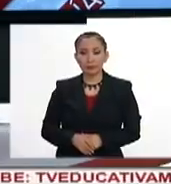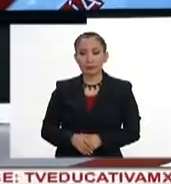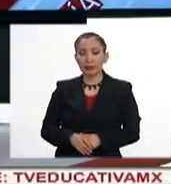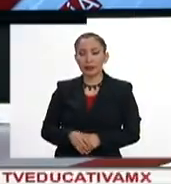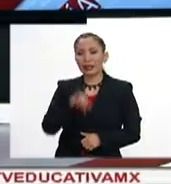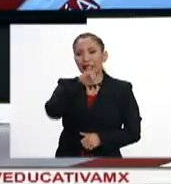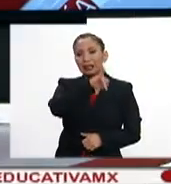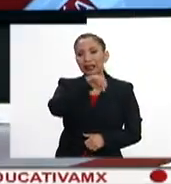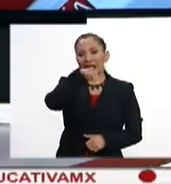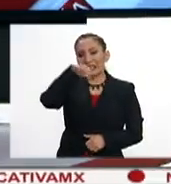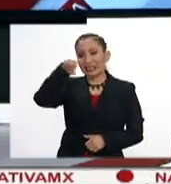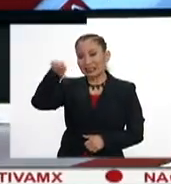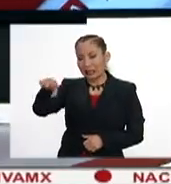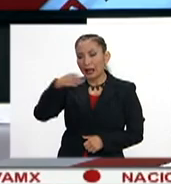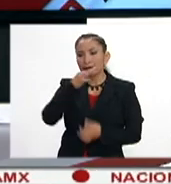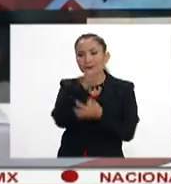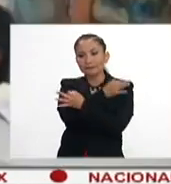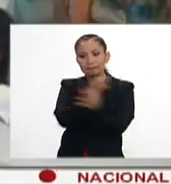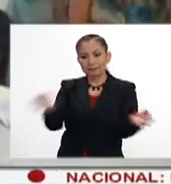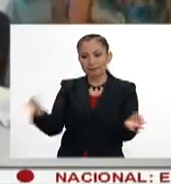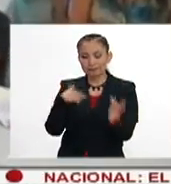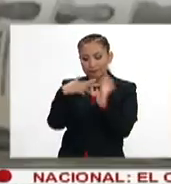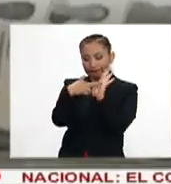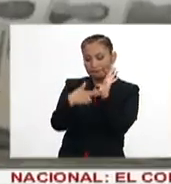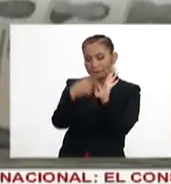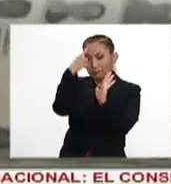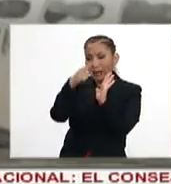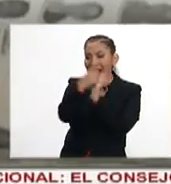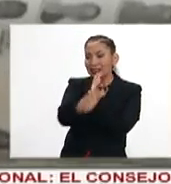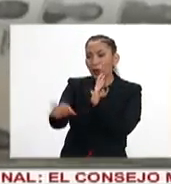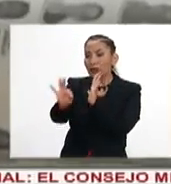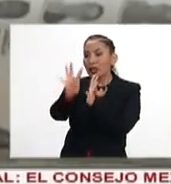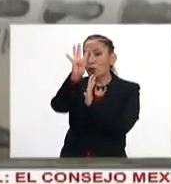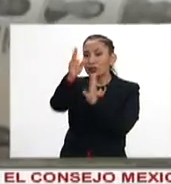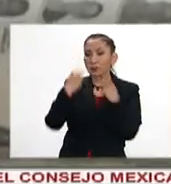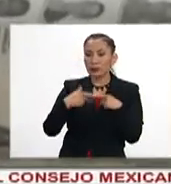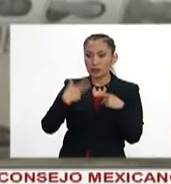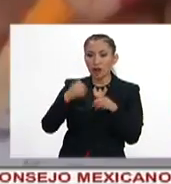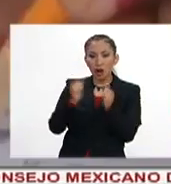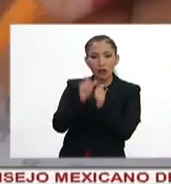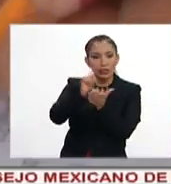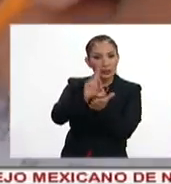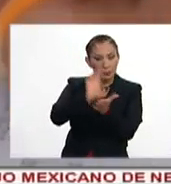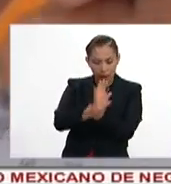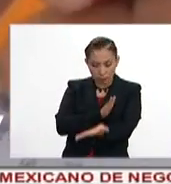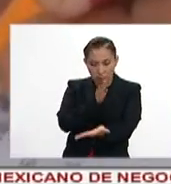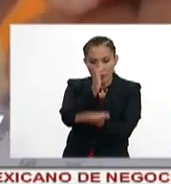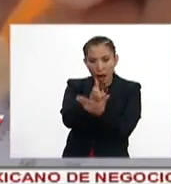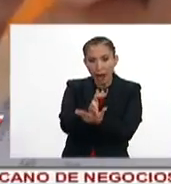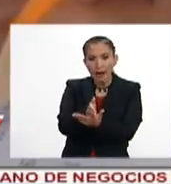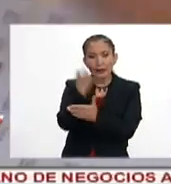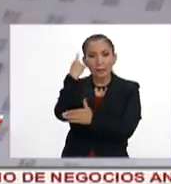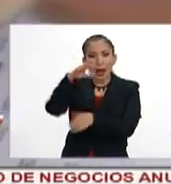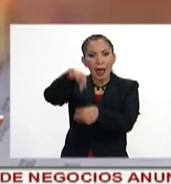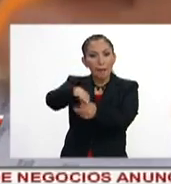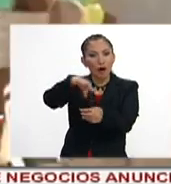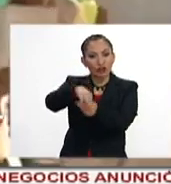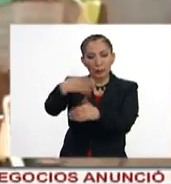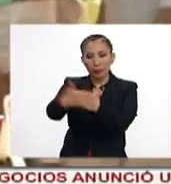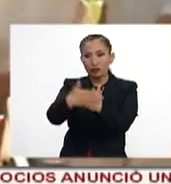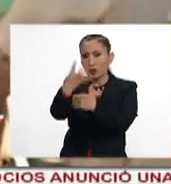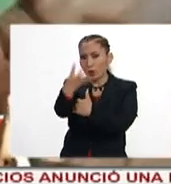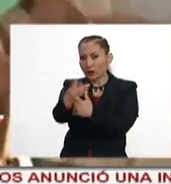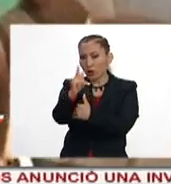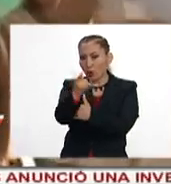El Instituto Nacional Electoral emitió su protocolo para que 144 personas con discapacidad participen en las elecciones del